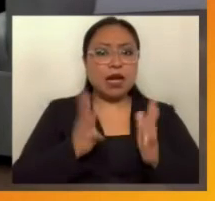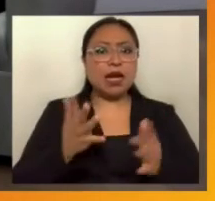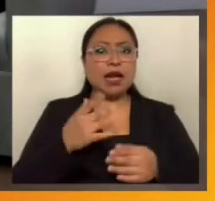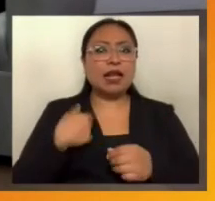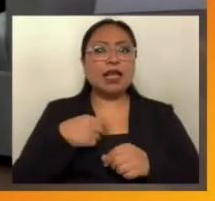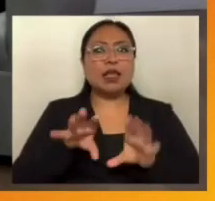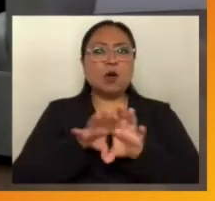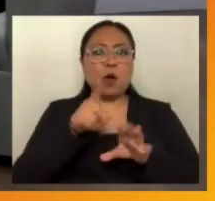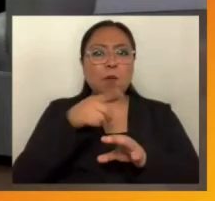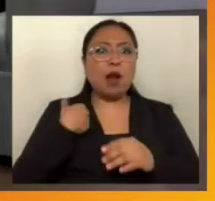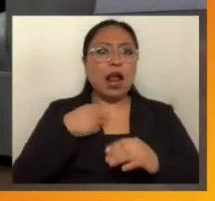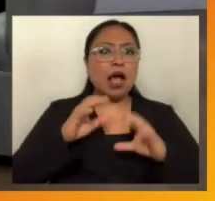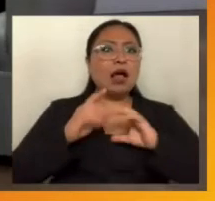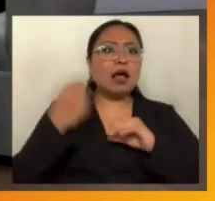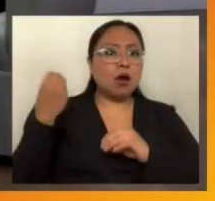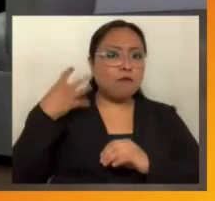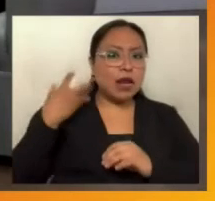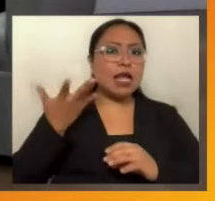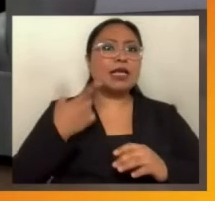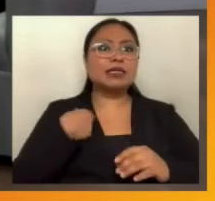esta conferencia, de esta plática.